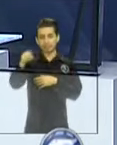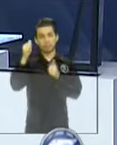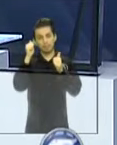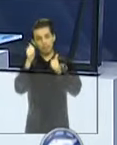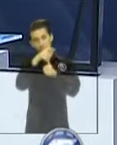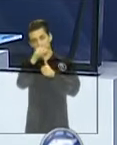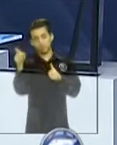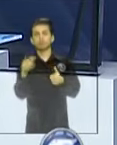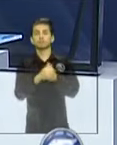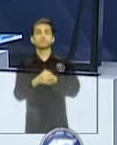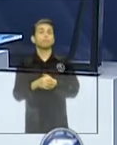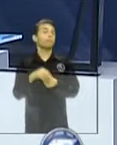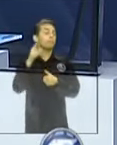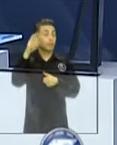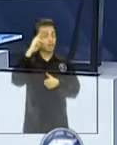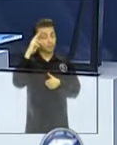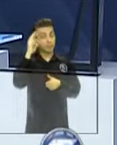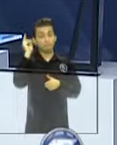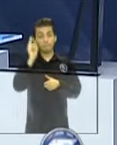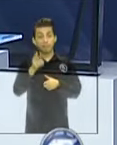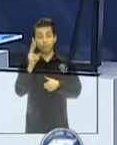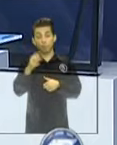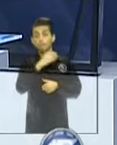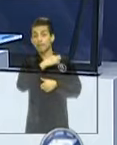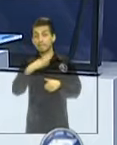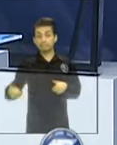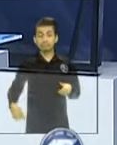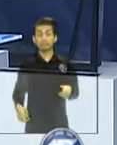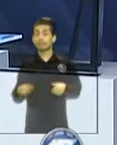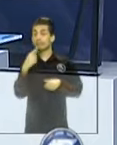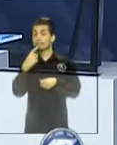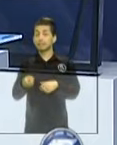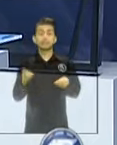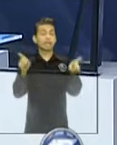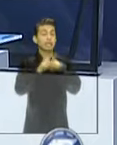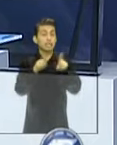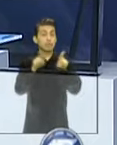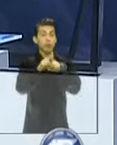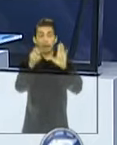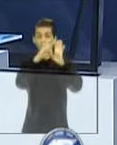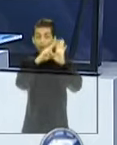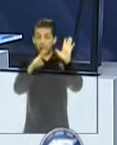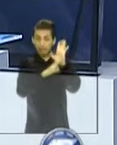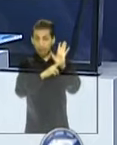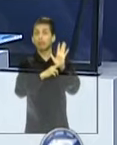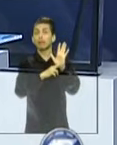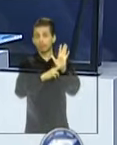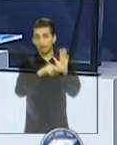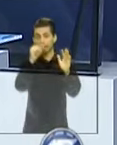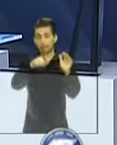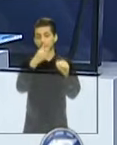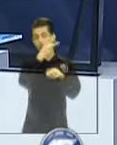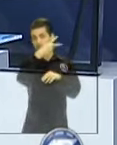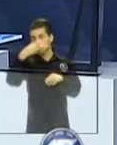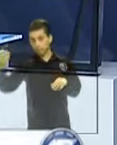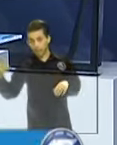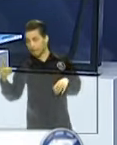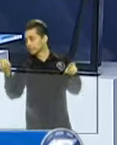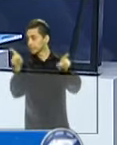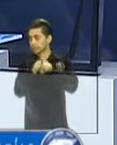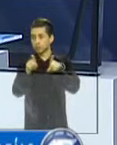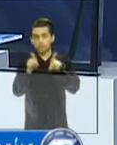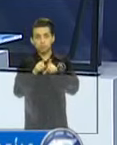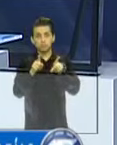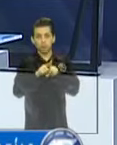Las disposiciones presidenciales, pues como ustedes escucharon en cadena nacional, continúan vigentes de la misma